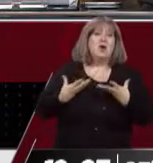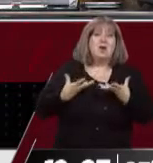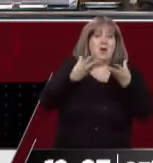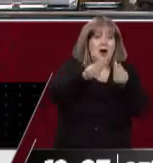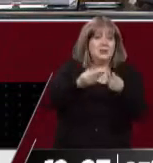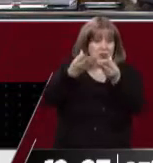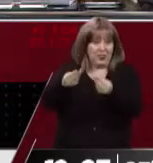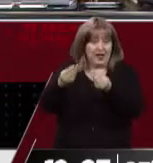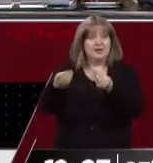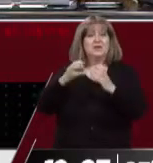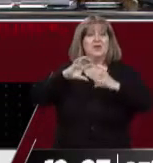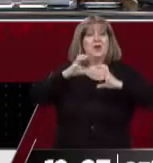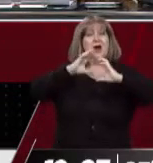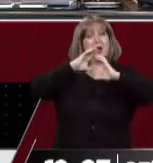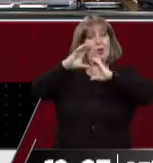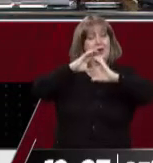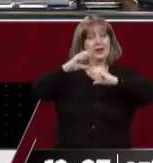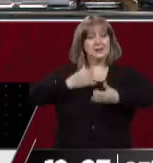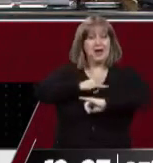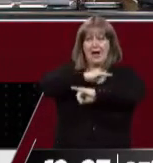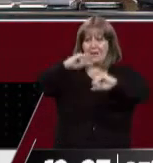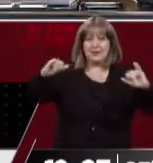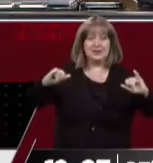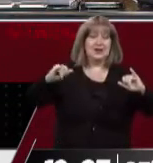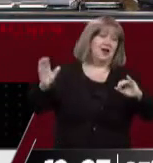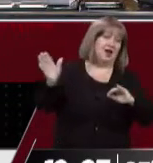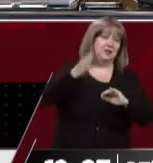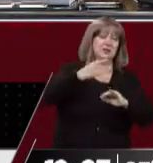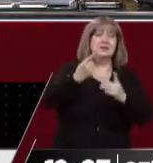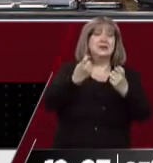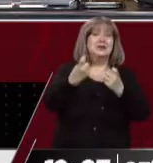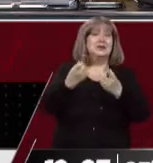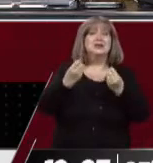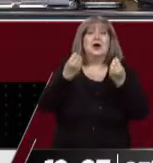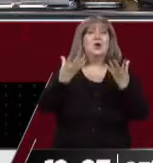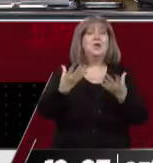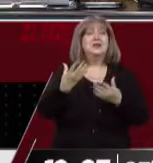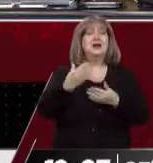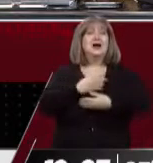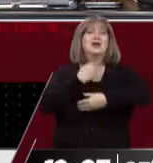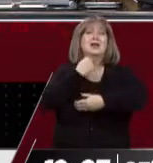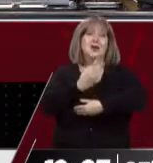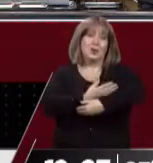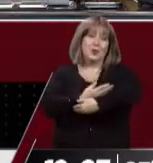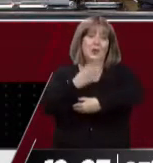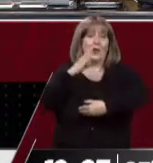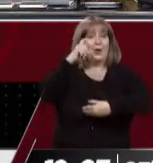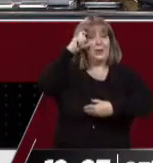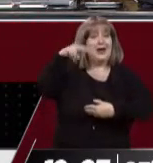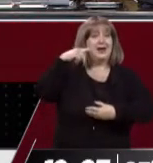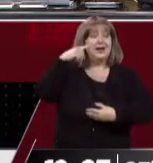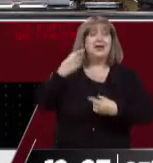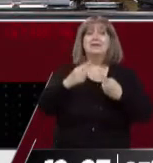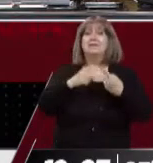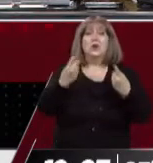de comunicación también, para que se llegue a recaudar esta suma que ustedes necesitan. ¿Cómo está Benicio hoy? Para que nos cuenten también cómo va la